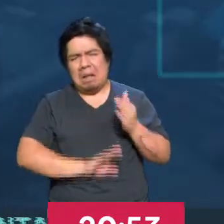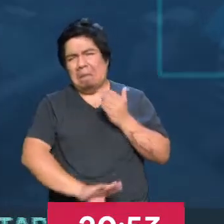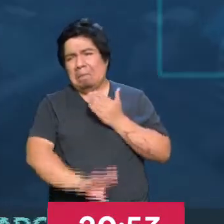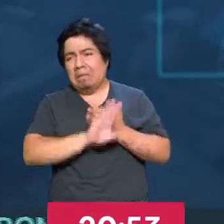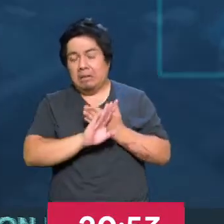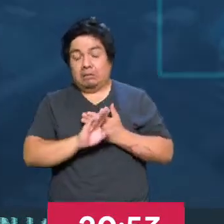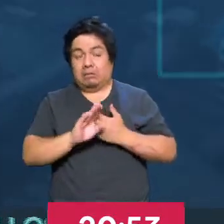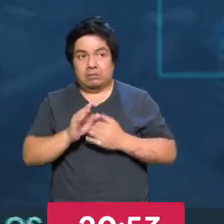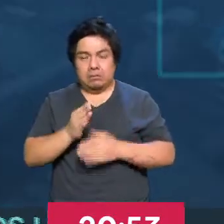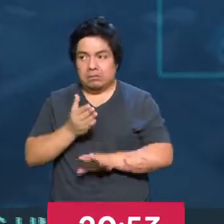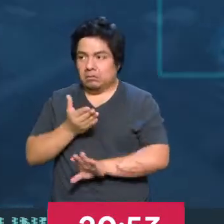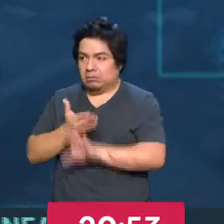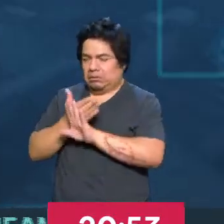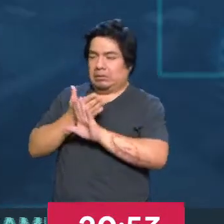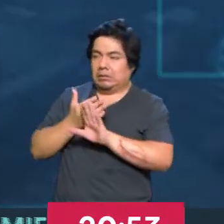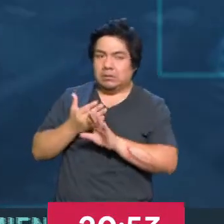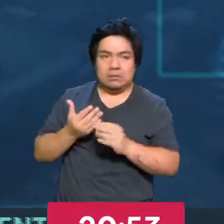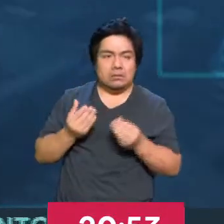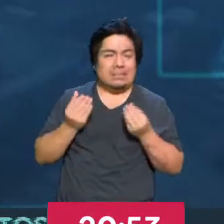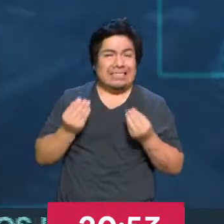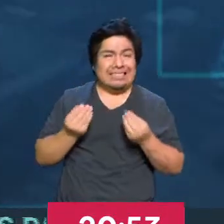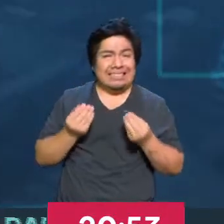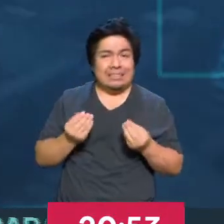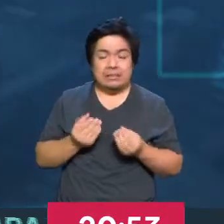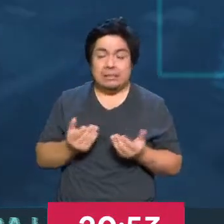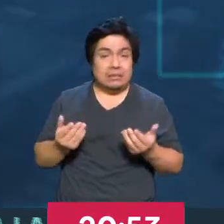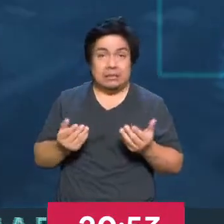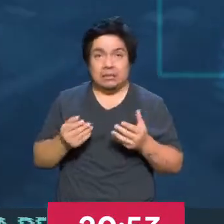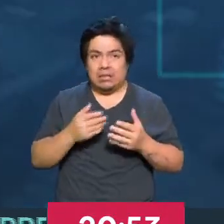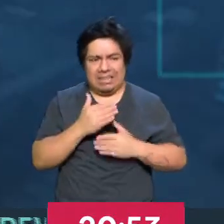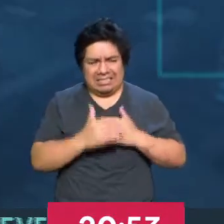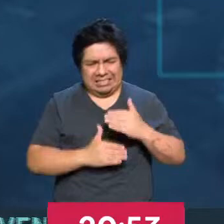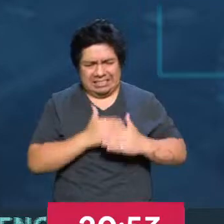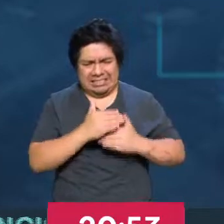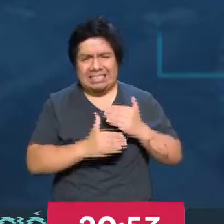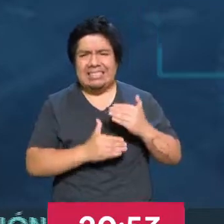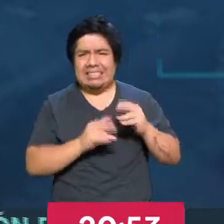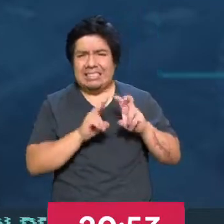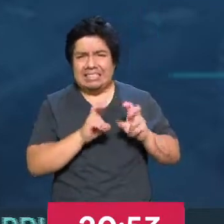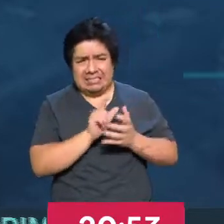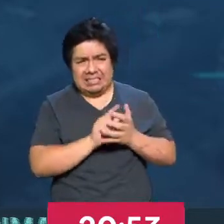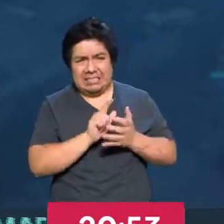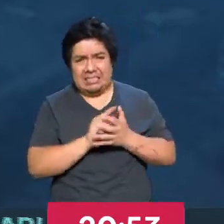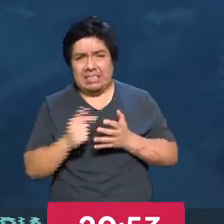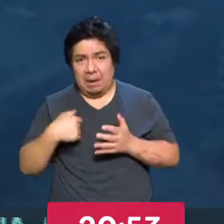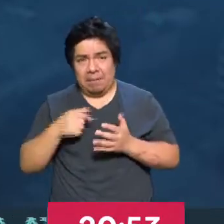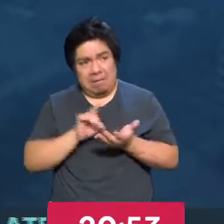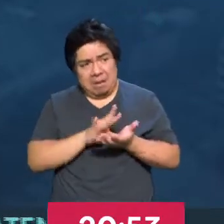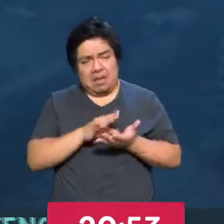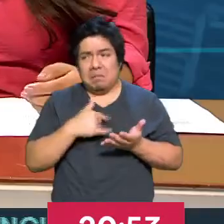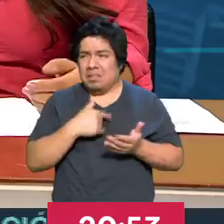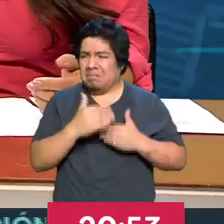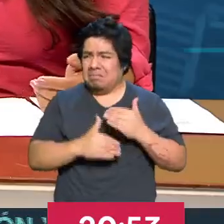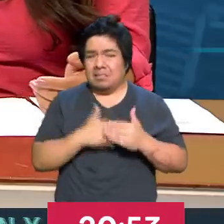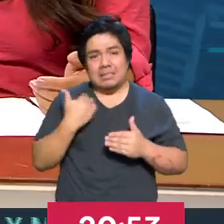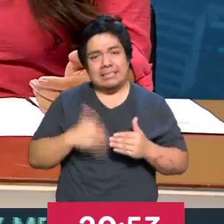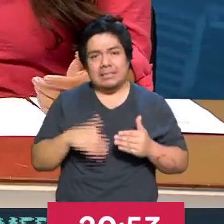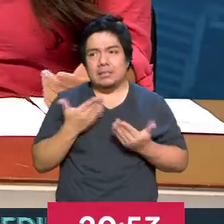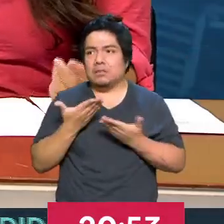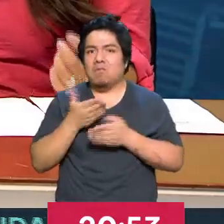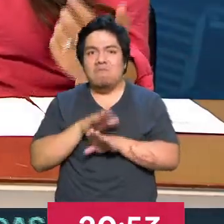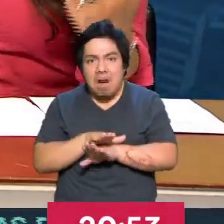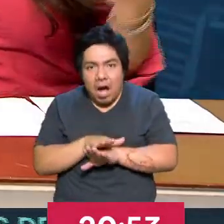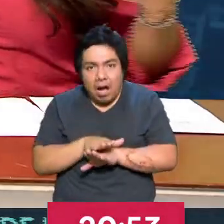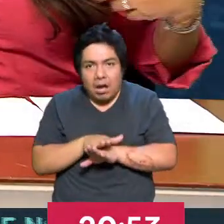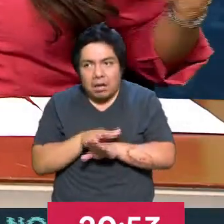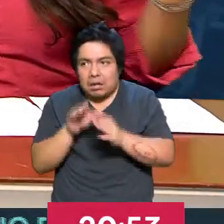se compara a lo que me han hecho pasar en estos procesos legales después de que me corrieron. Sobre todo pensando que es un banco que tiene